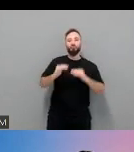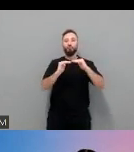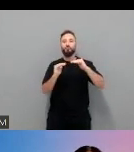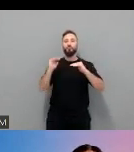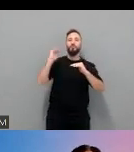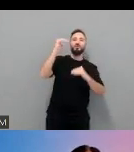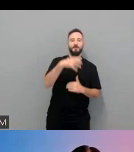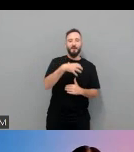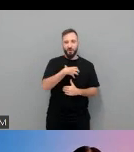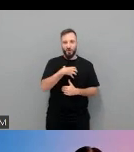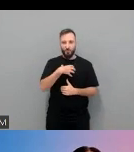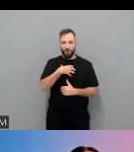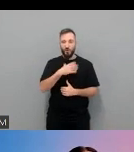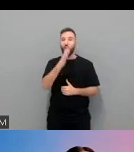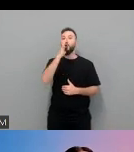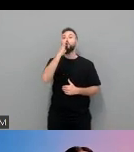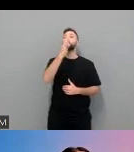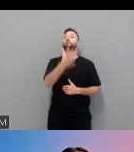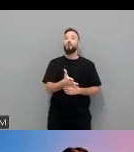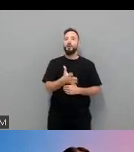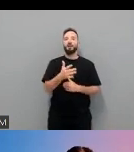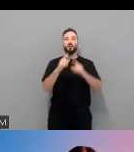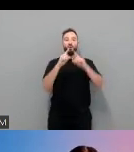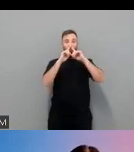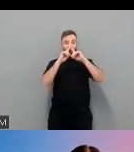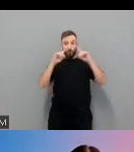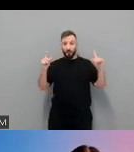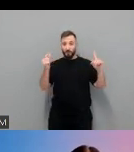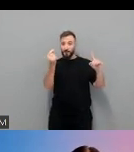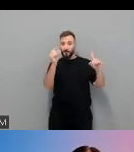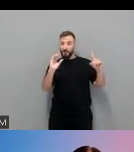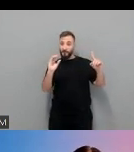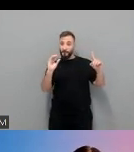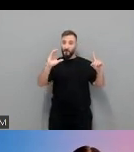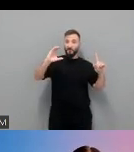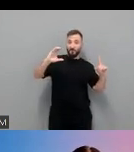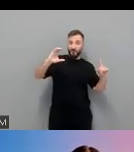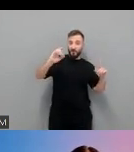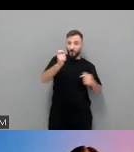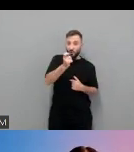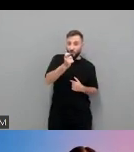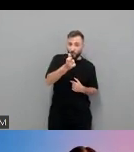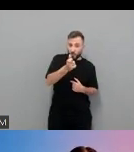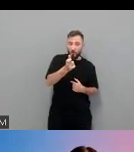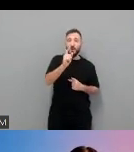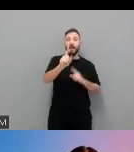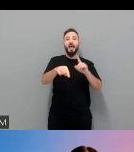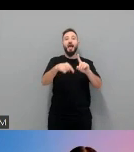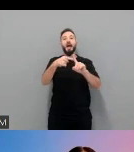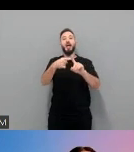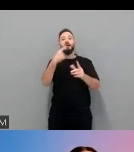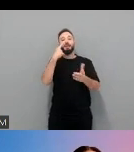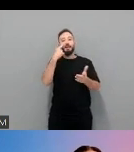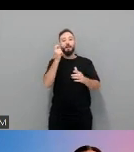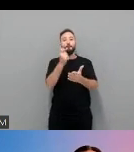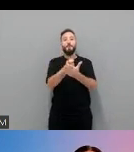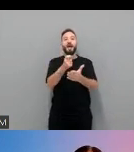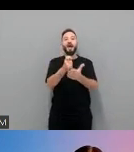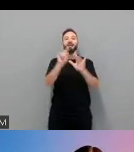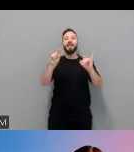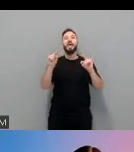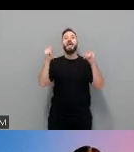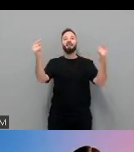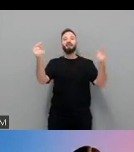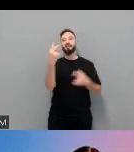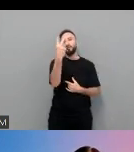que la cuantía es un pelín superior y que además contamos con 2 pagas extras. Es una manera de